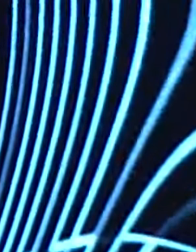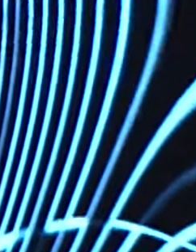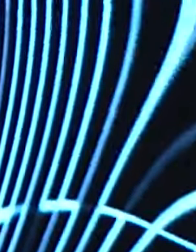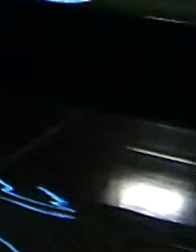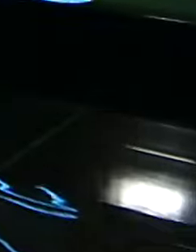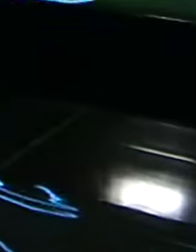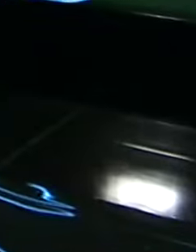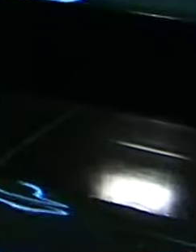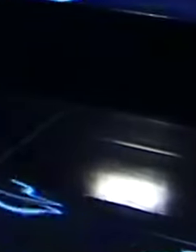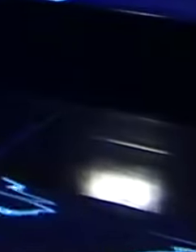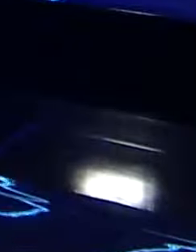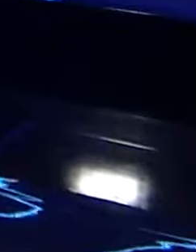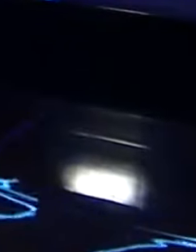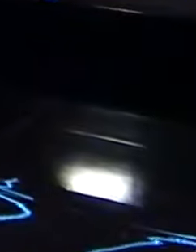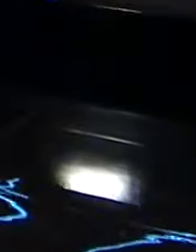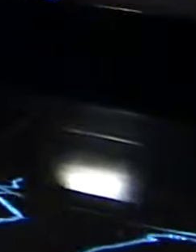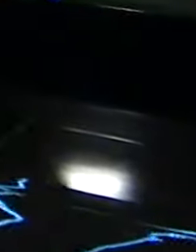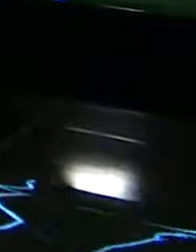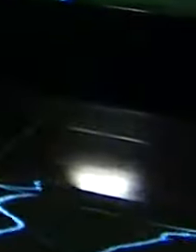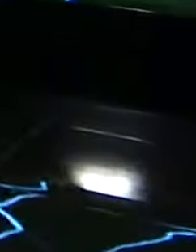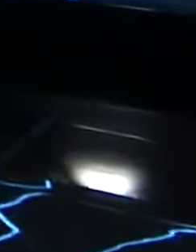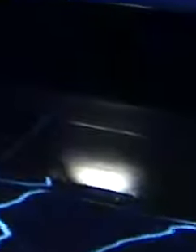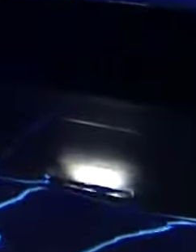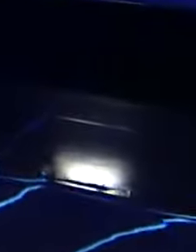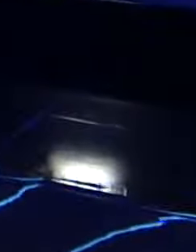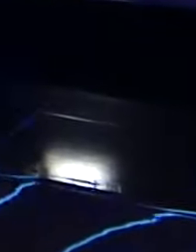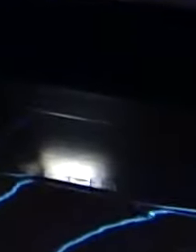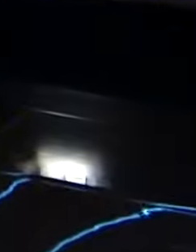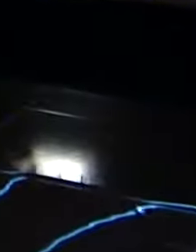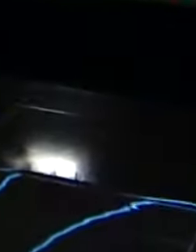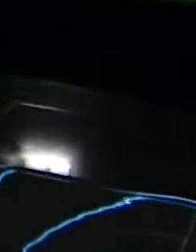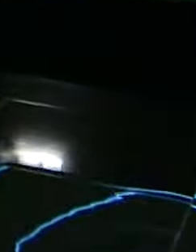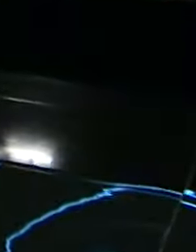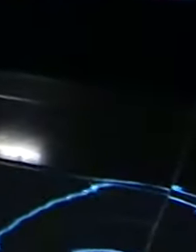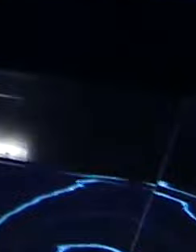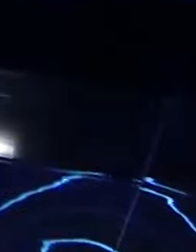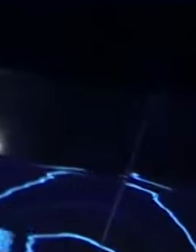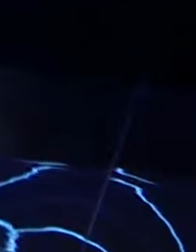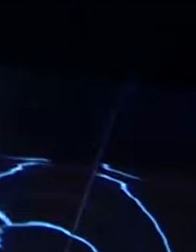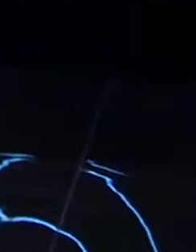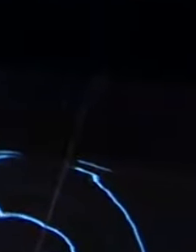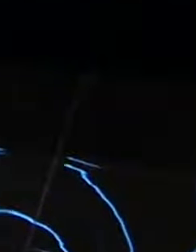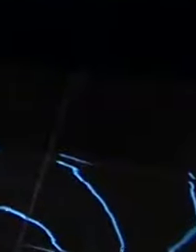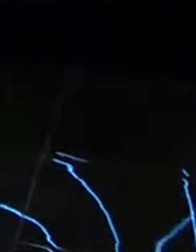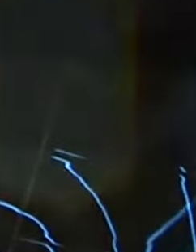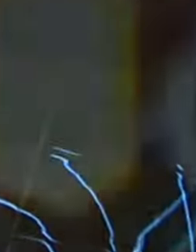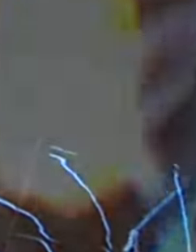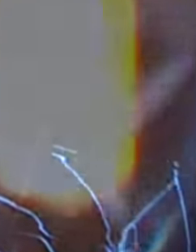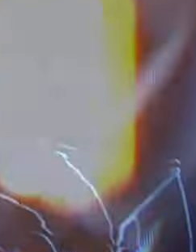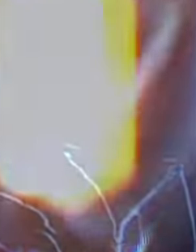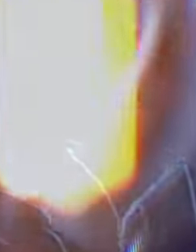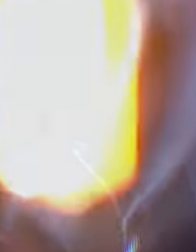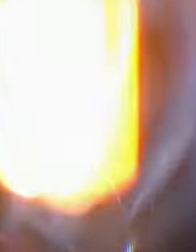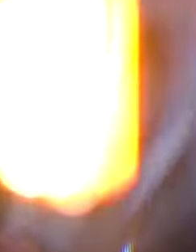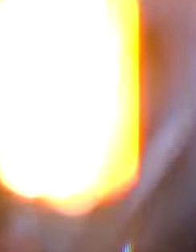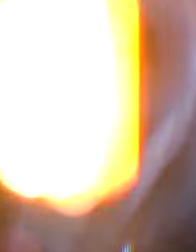Si me ves por la calle con lentes de sol, es solo para no ver que hay gente durmiendo en el